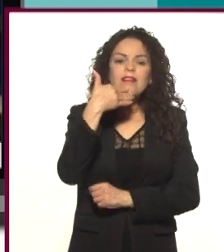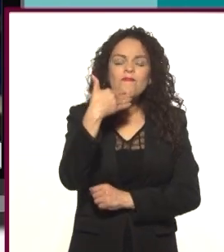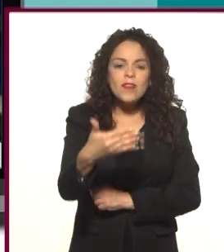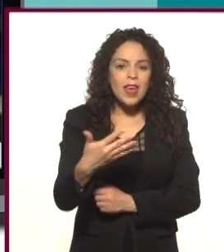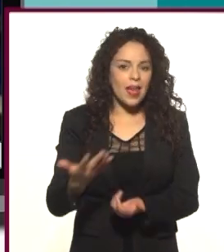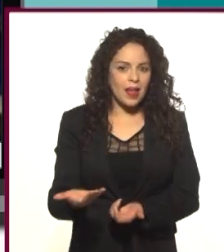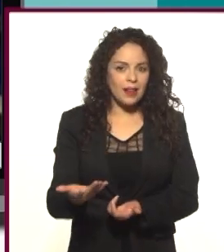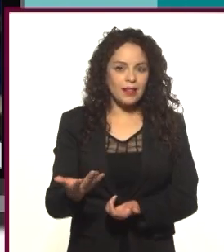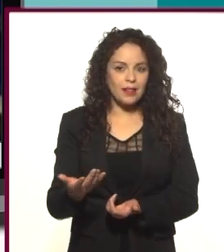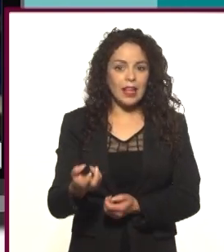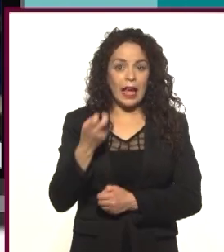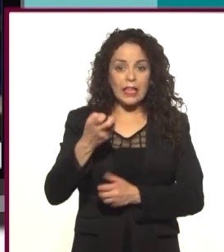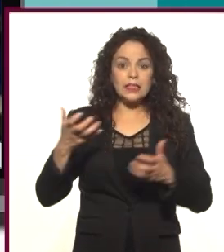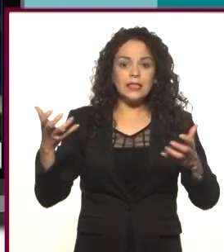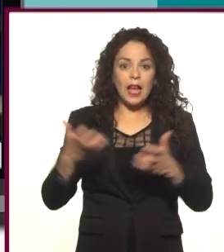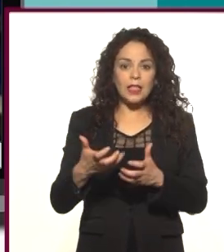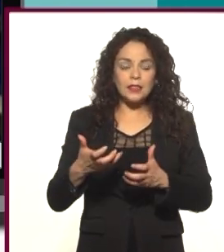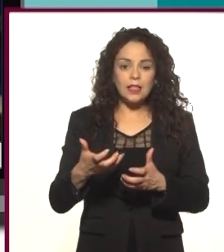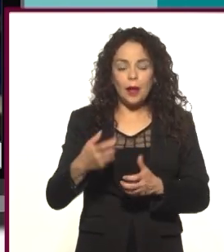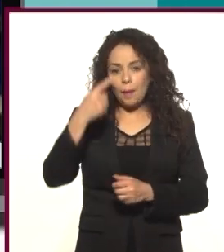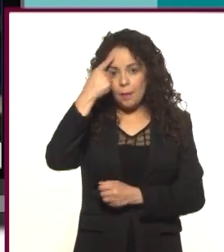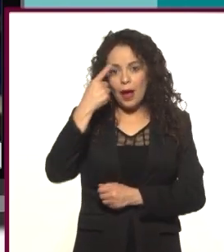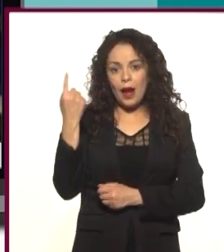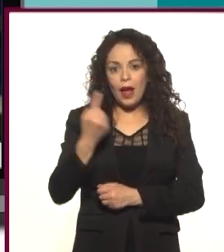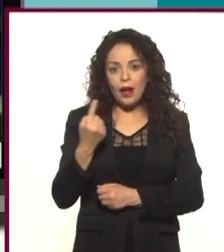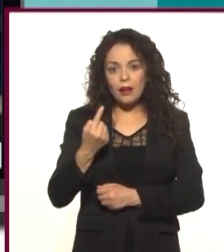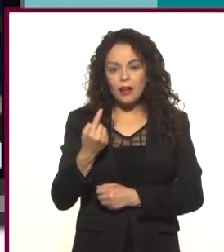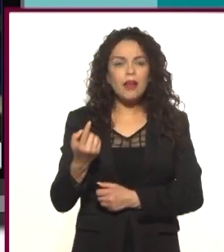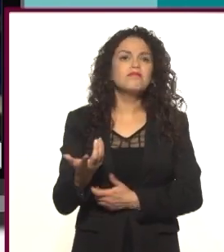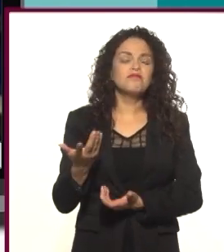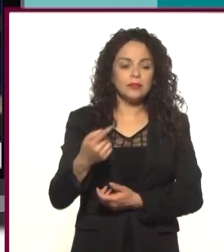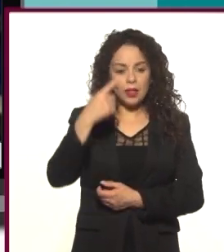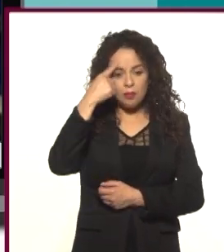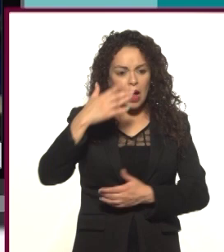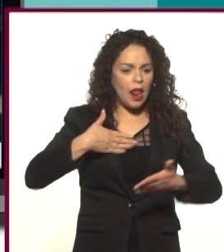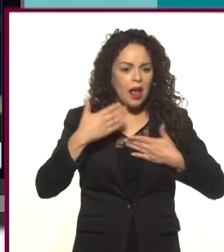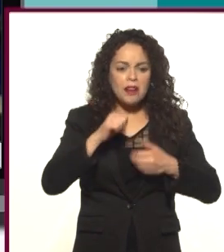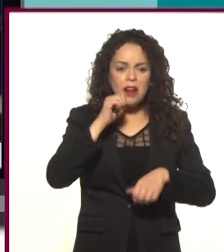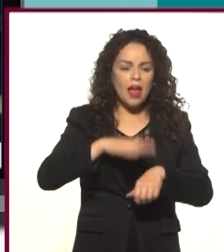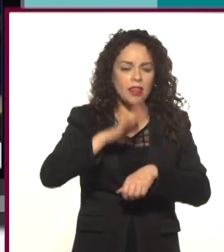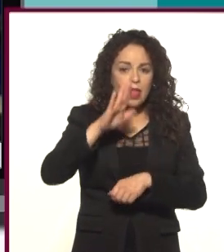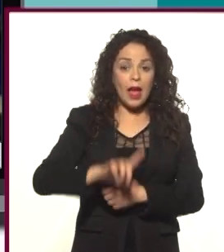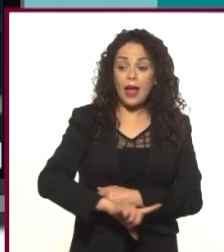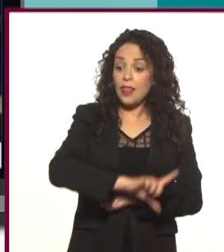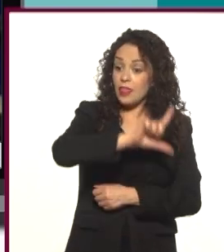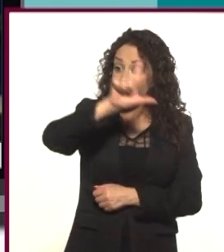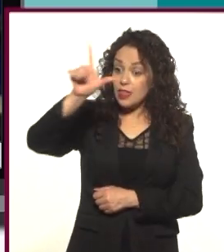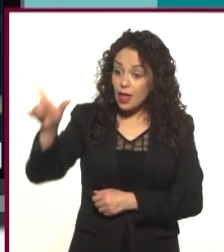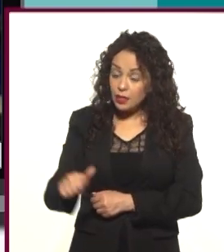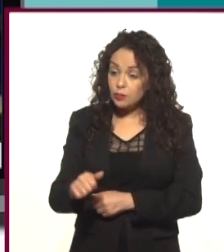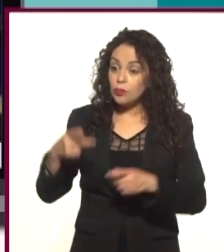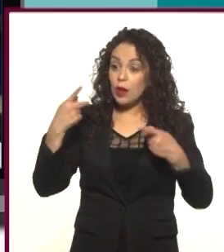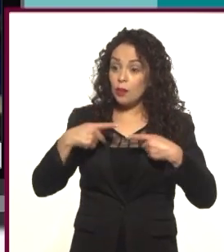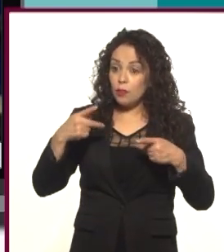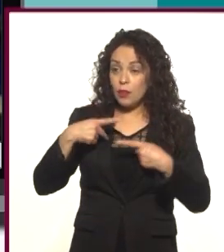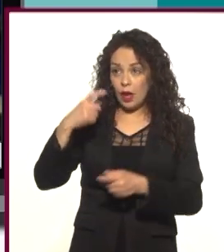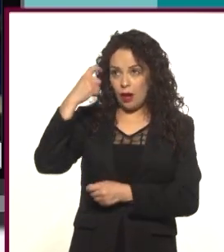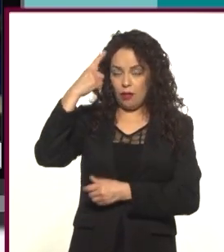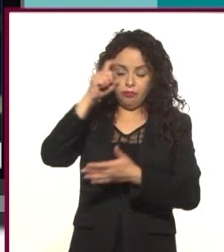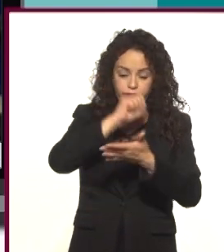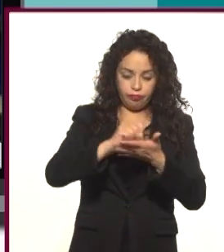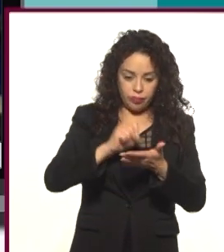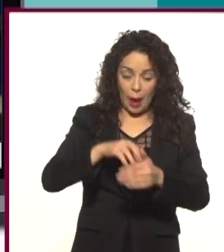bien, digamos, ¿no? Es como, fue algo que hicieron como de manera inconsciente. No fue sino hasta mucho después que escritores